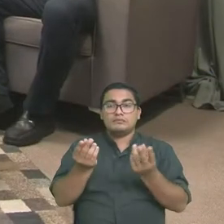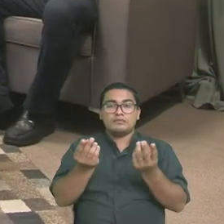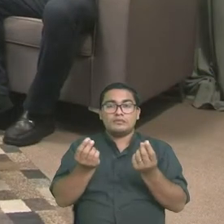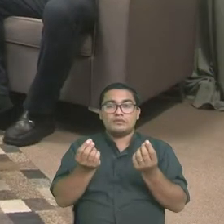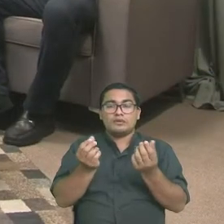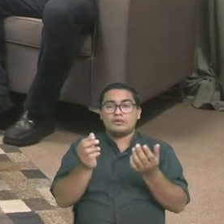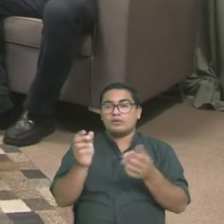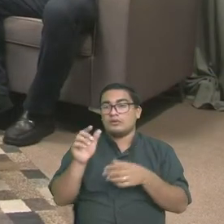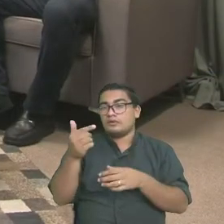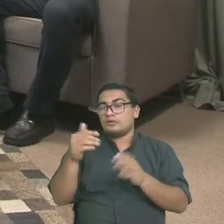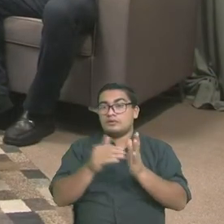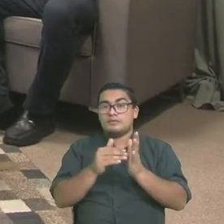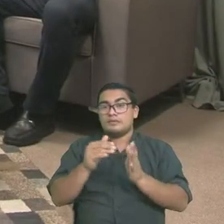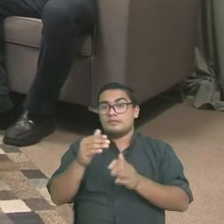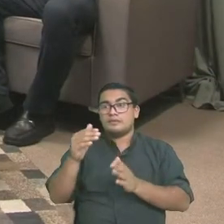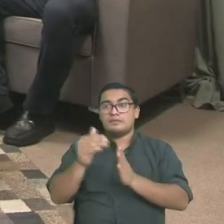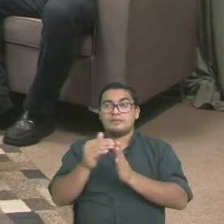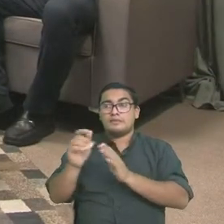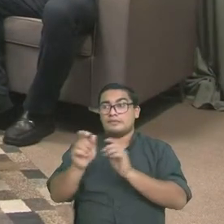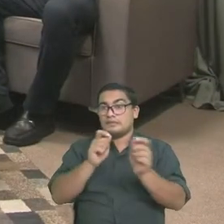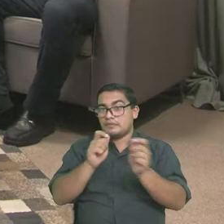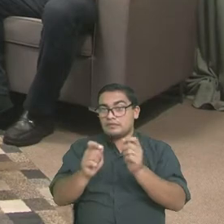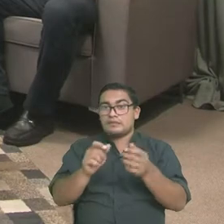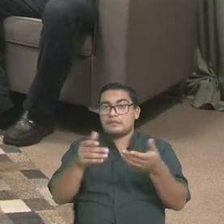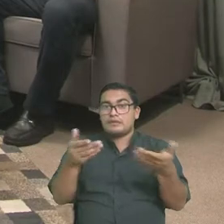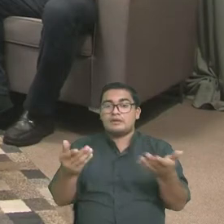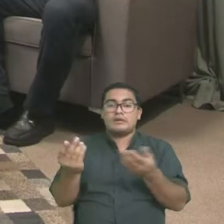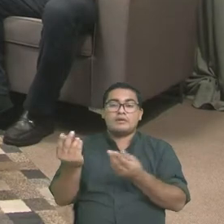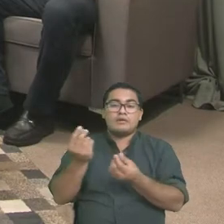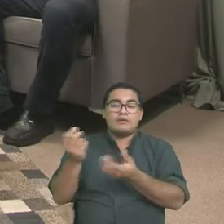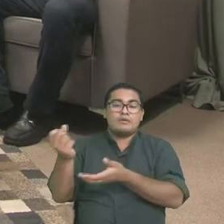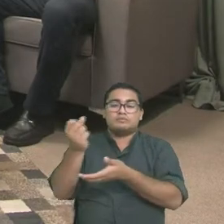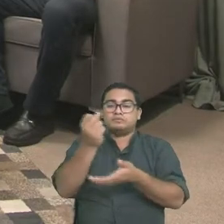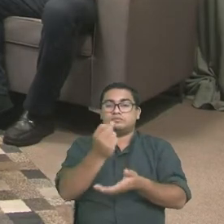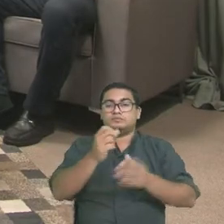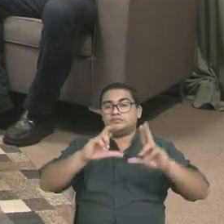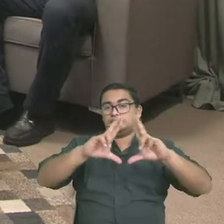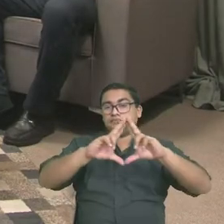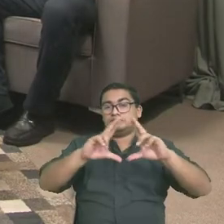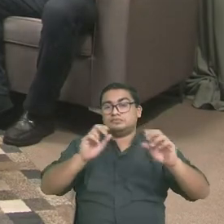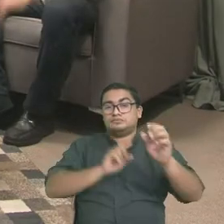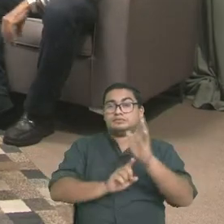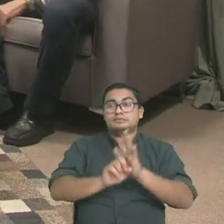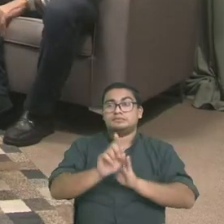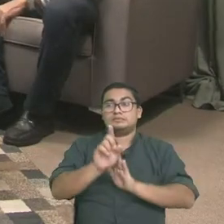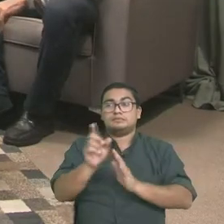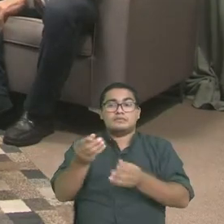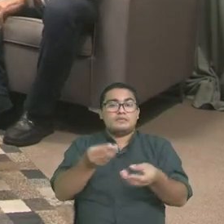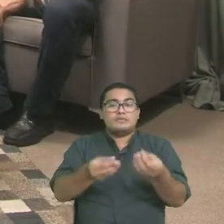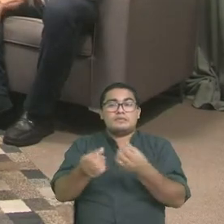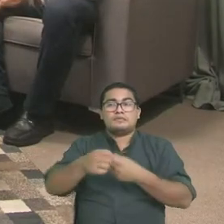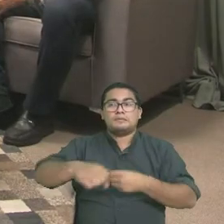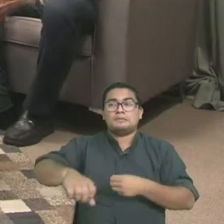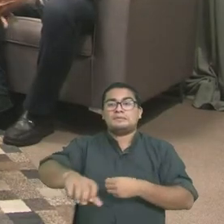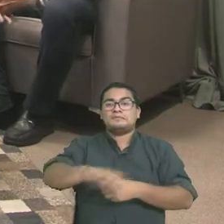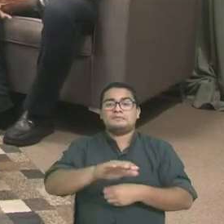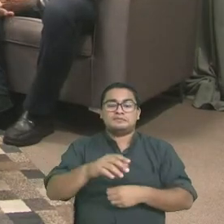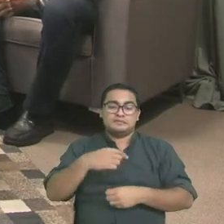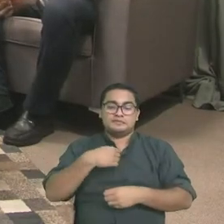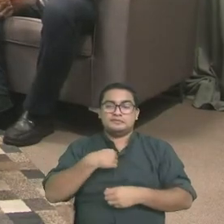mil millones de dólares para el desarrollo económico y social de Nicaragua. Ese es en concreto, pues, lo que yo